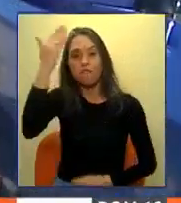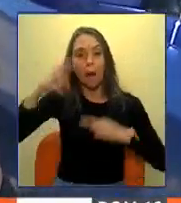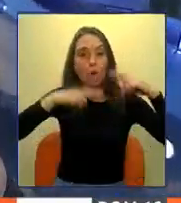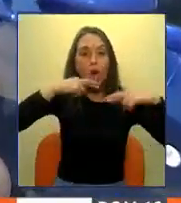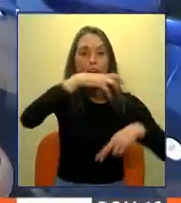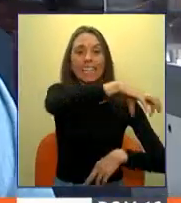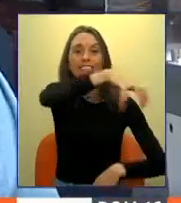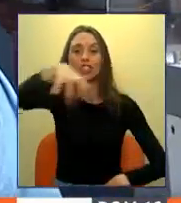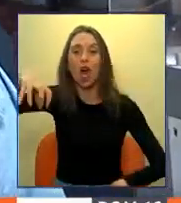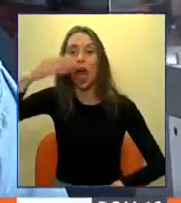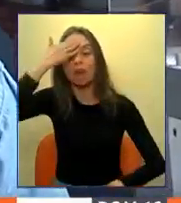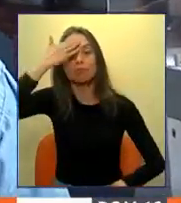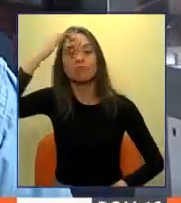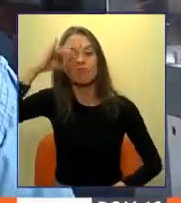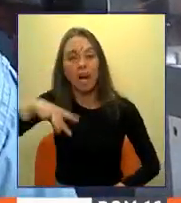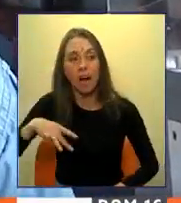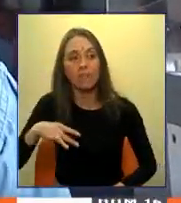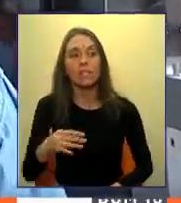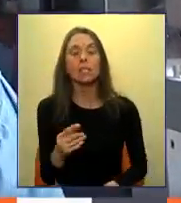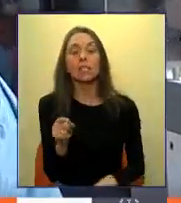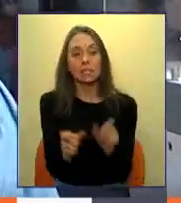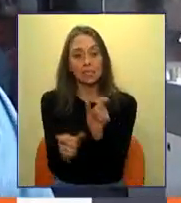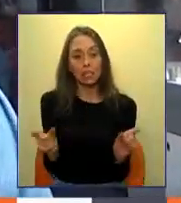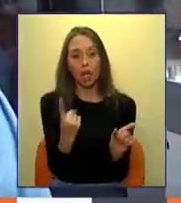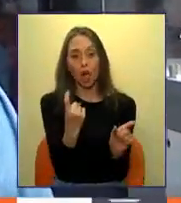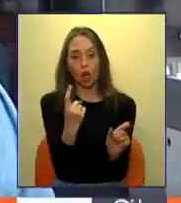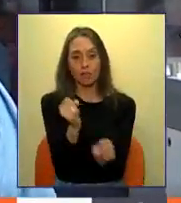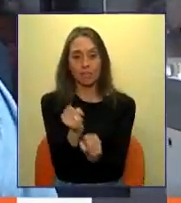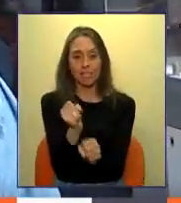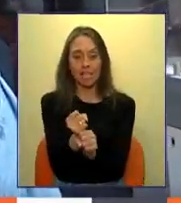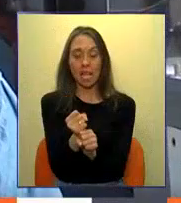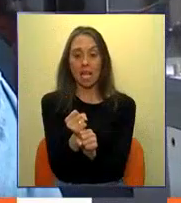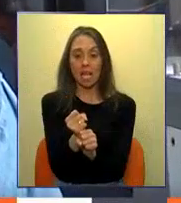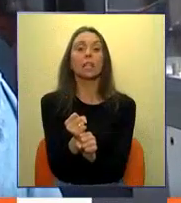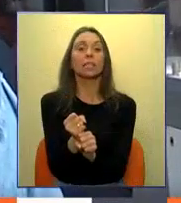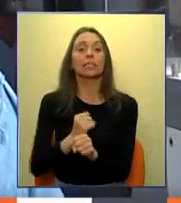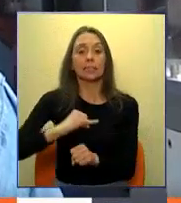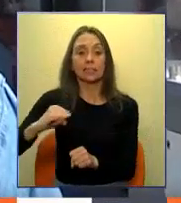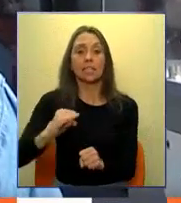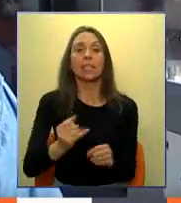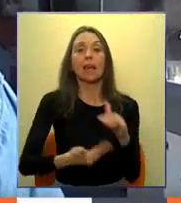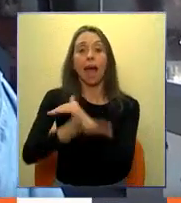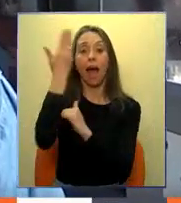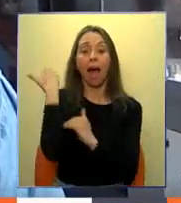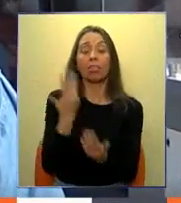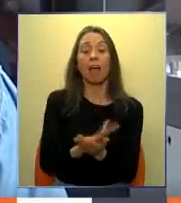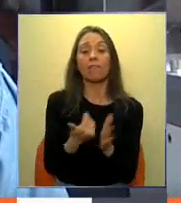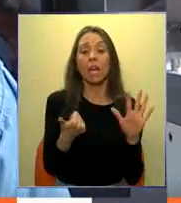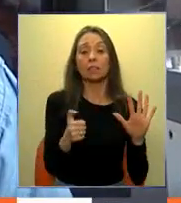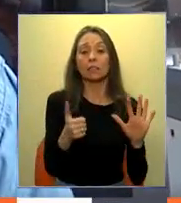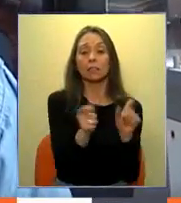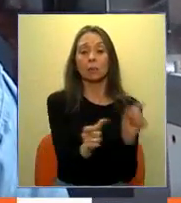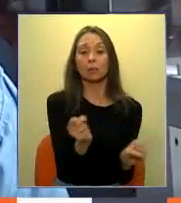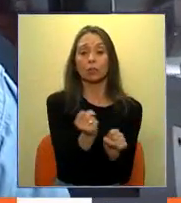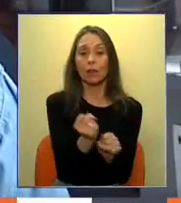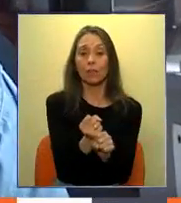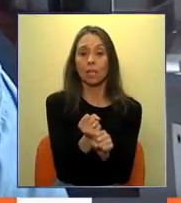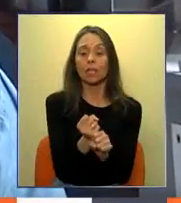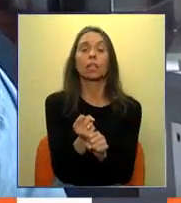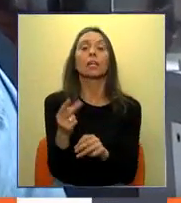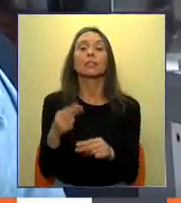realidad. Estamos 11 trabajadores, de un total de 60 trabajadores, acá en la Perla del